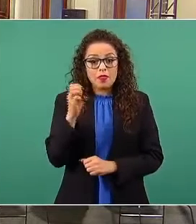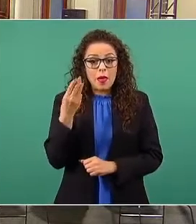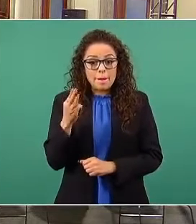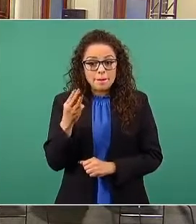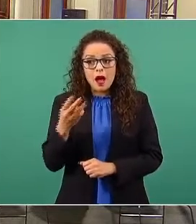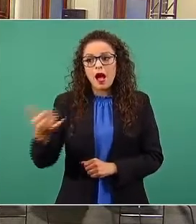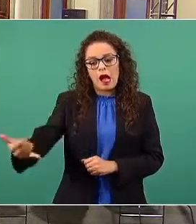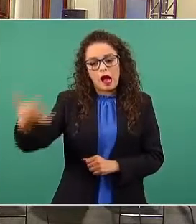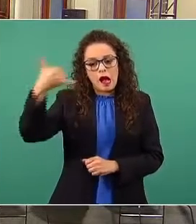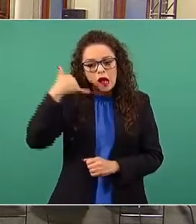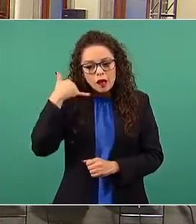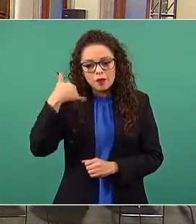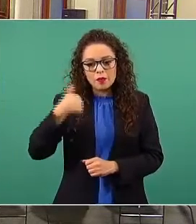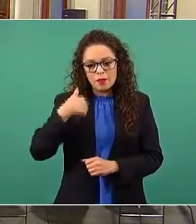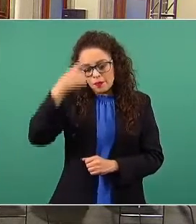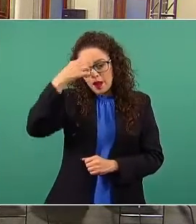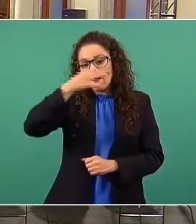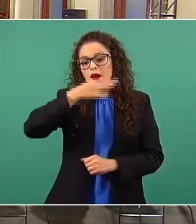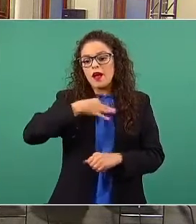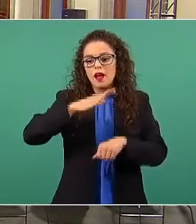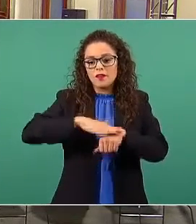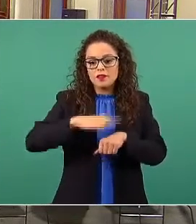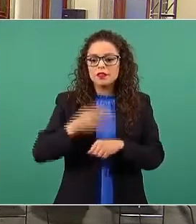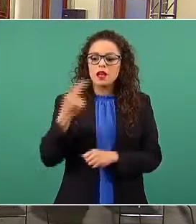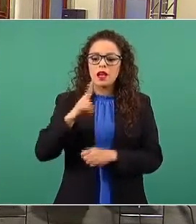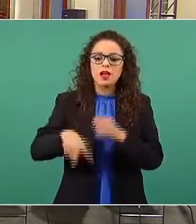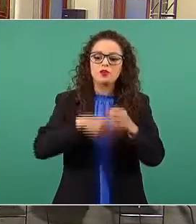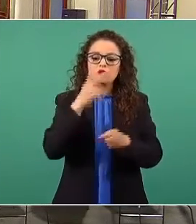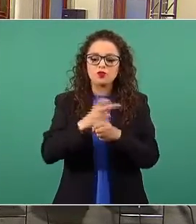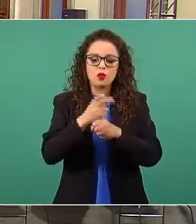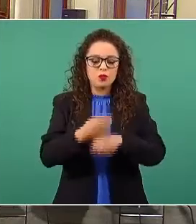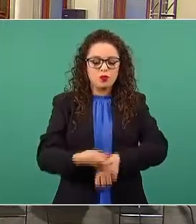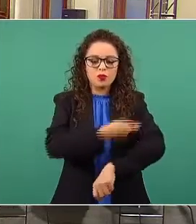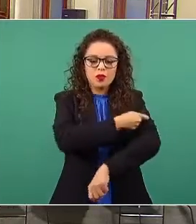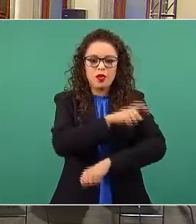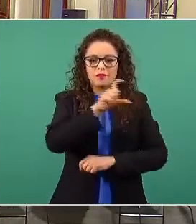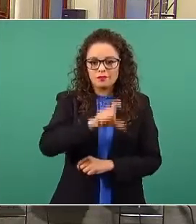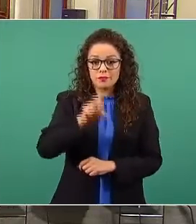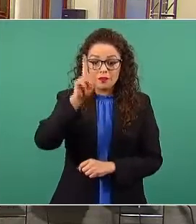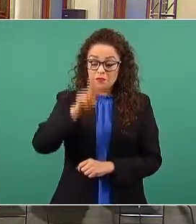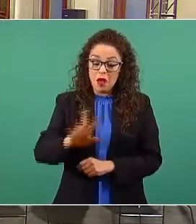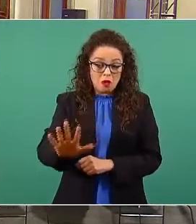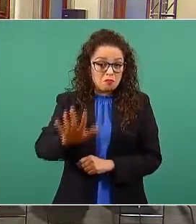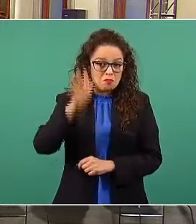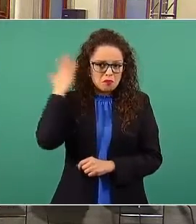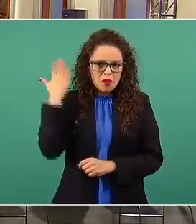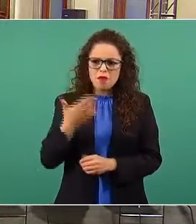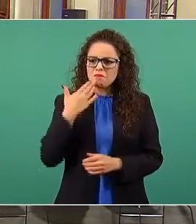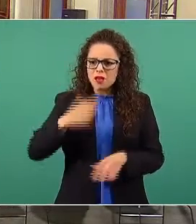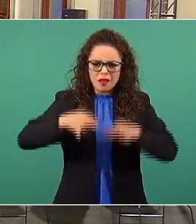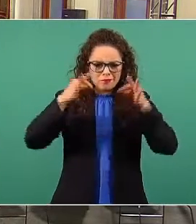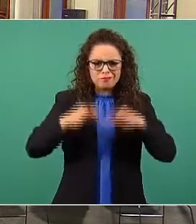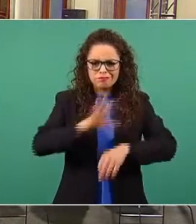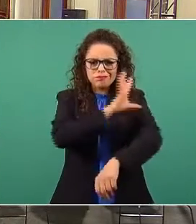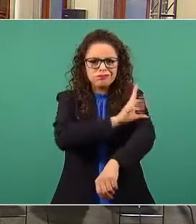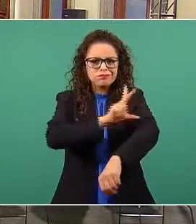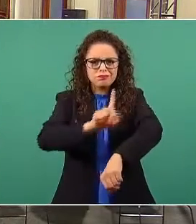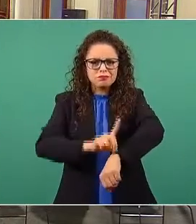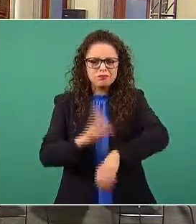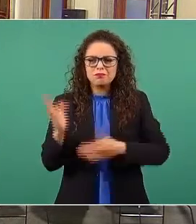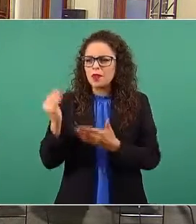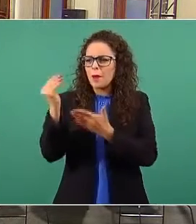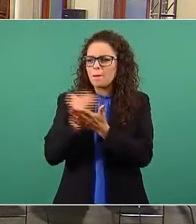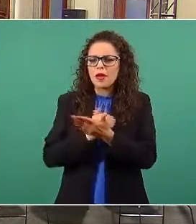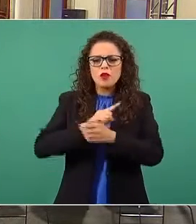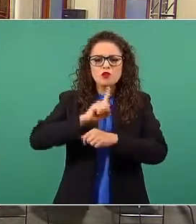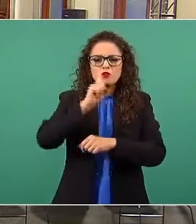segunda dosis. También fue algo rápido, muy coordinado y fue en menos de una hora. Yo